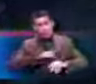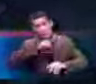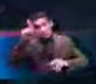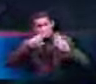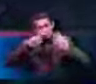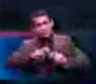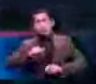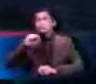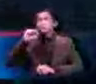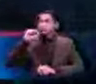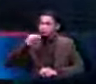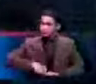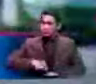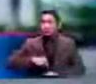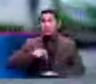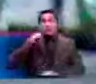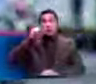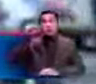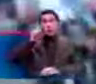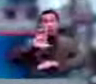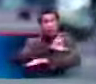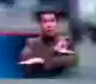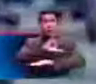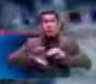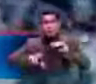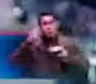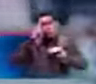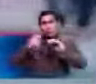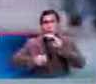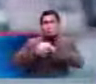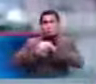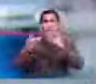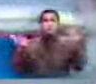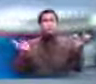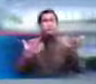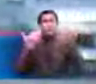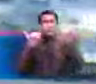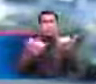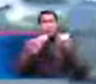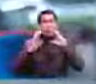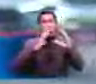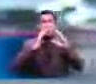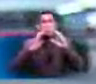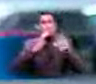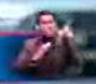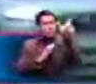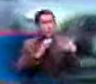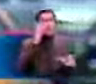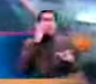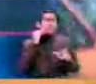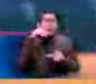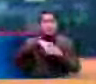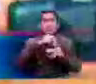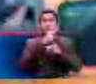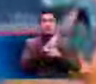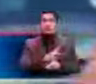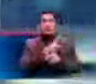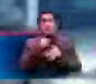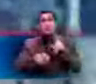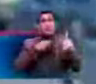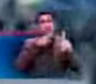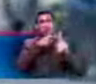grandes, porque están alejándose para allá. También tuvimos la oportunidad de conversar con un especialista en seguridad y él se refiere